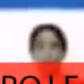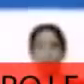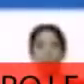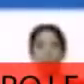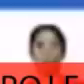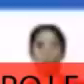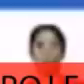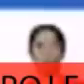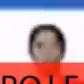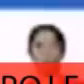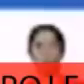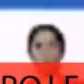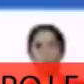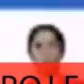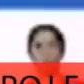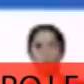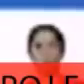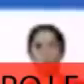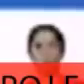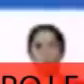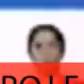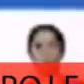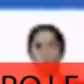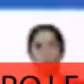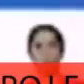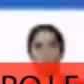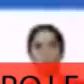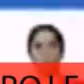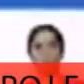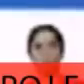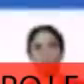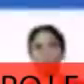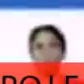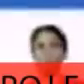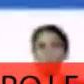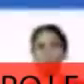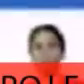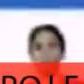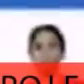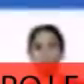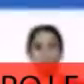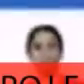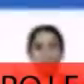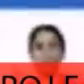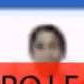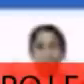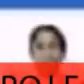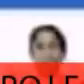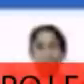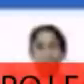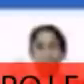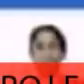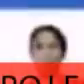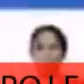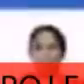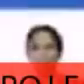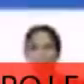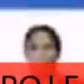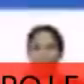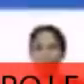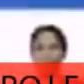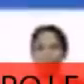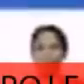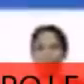nosotros explicábamos que todo esto venía era reinstitucionalizar la tiranía, todo esto un proceso de 360 grados para volver a lo mismo, y esto lo que venía era